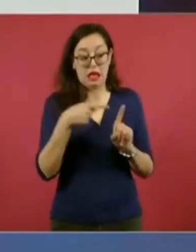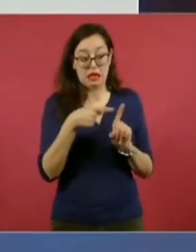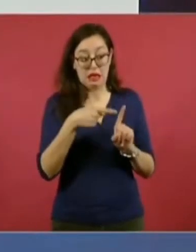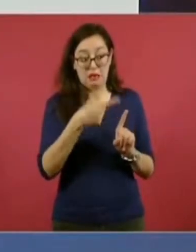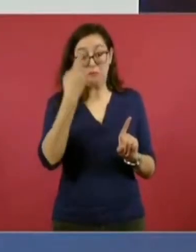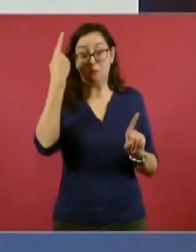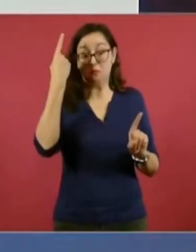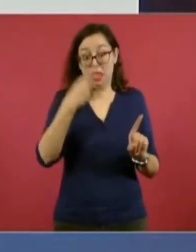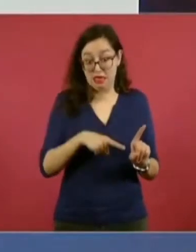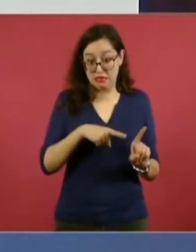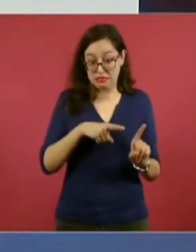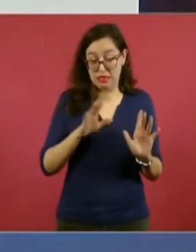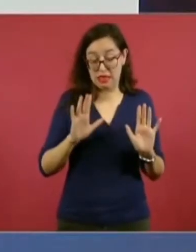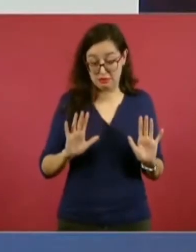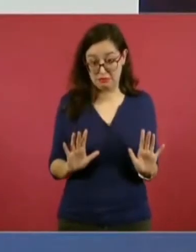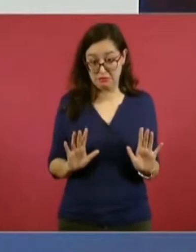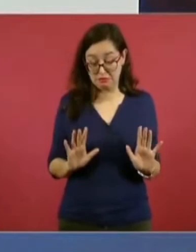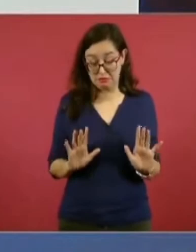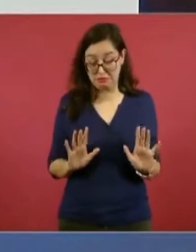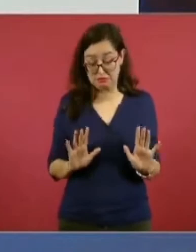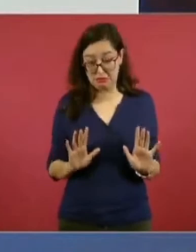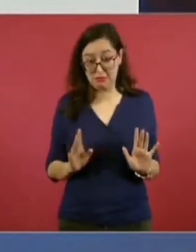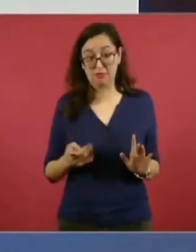participó, además,